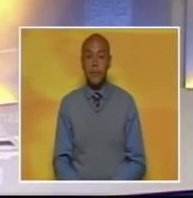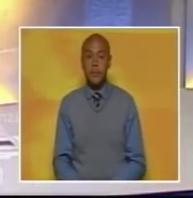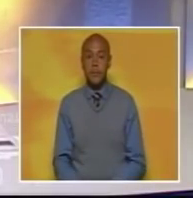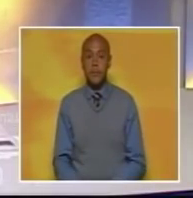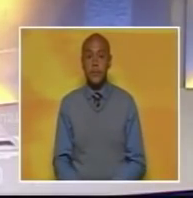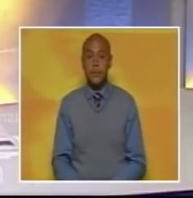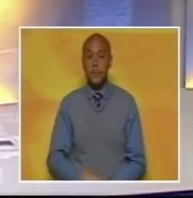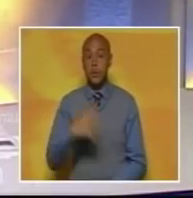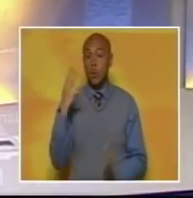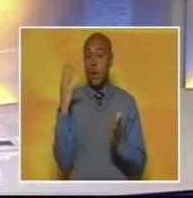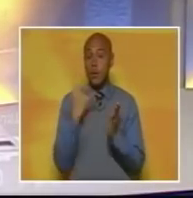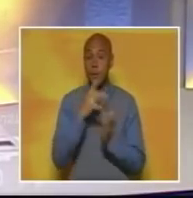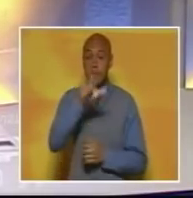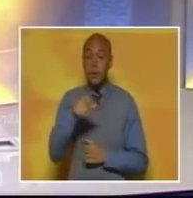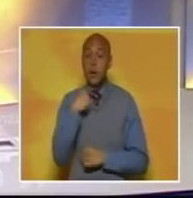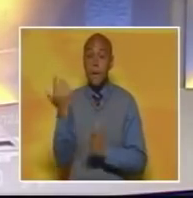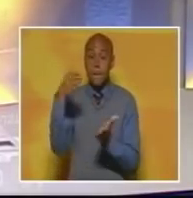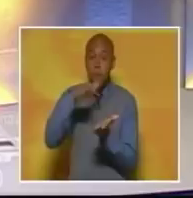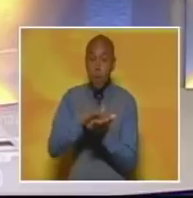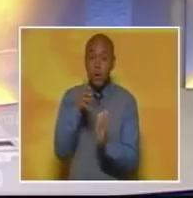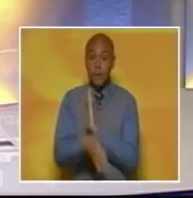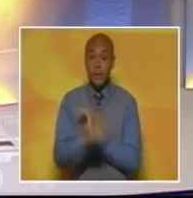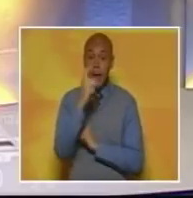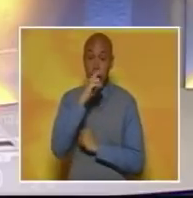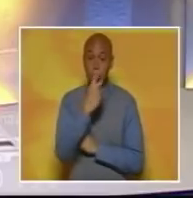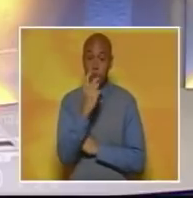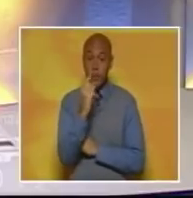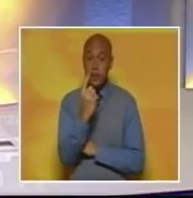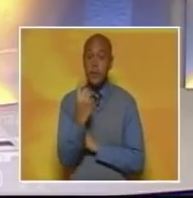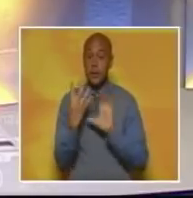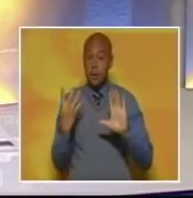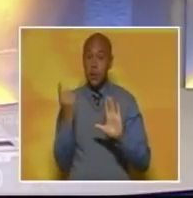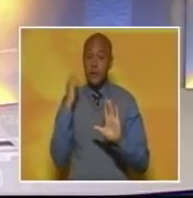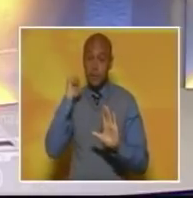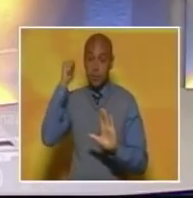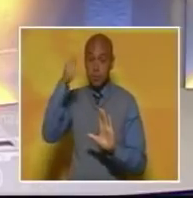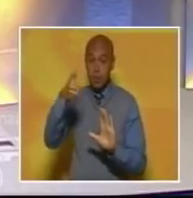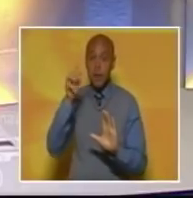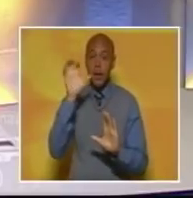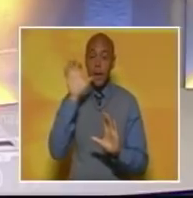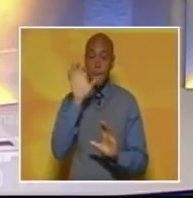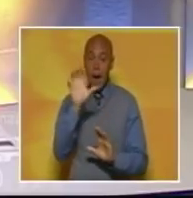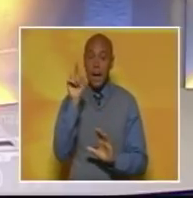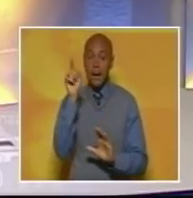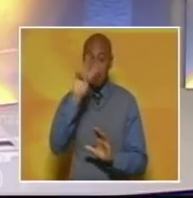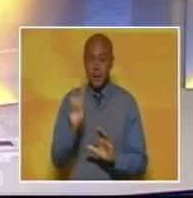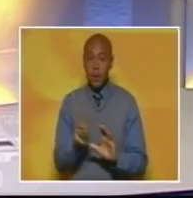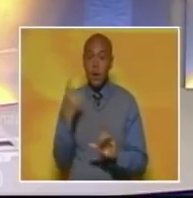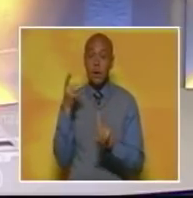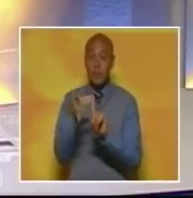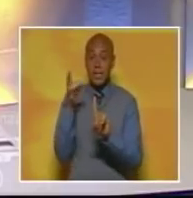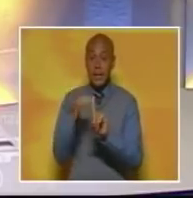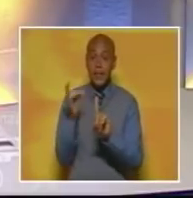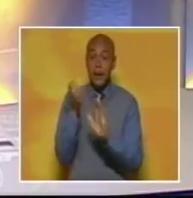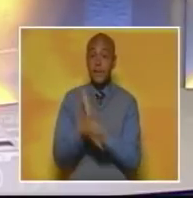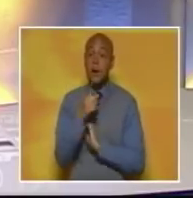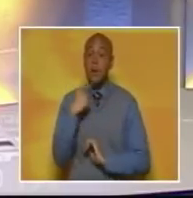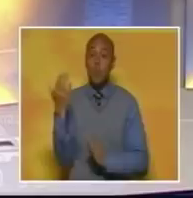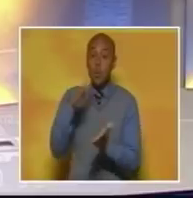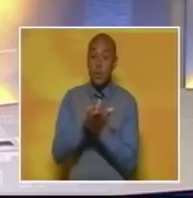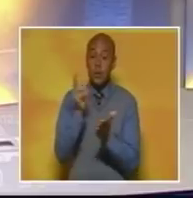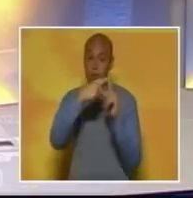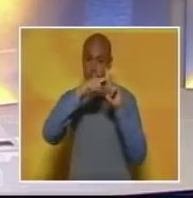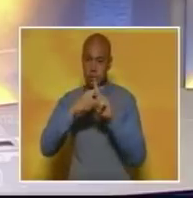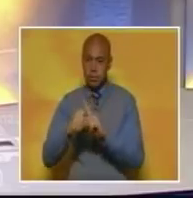Y más de 4.000 personas fallecieron en 2019 por VIH en el país, según las estadísticas que maneja la Red Venezolana